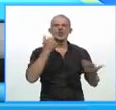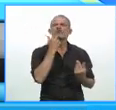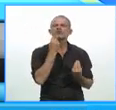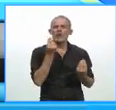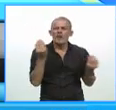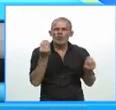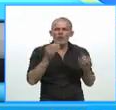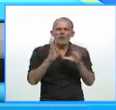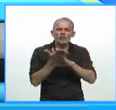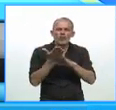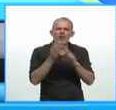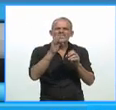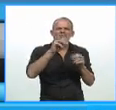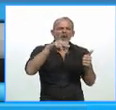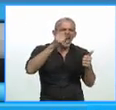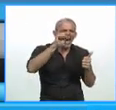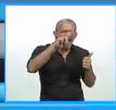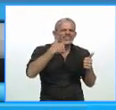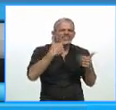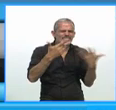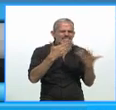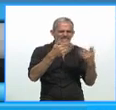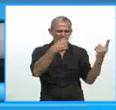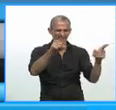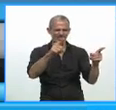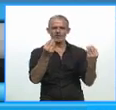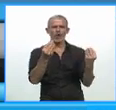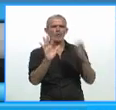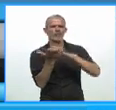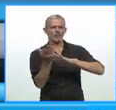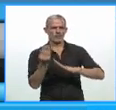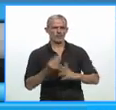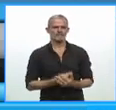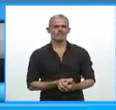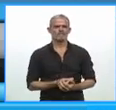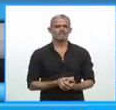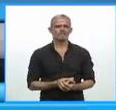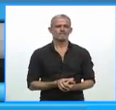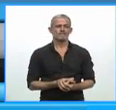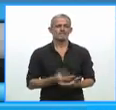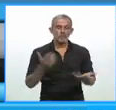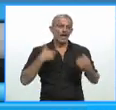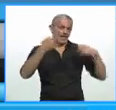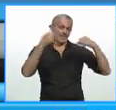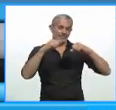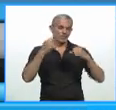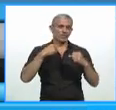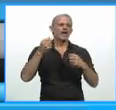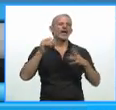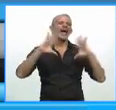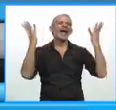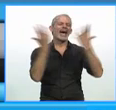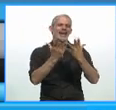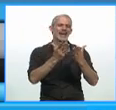tan metido en las diferentes categorías. ¿Qué varía de lo que venías haciendo vos antes? Bueno, nuestro deporte, más en líneas generales, ¿no?